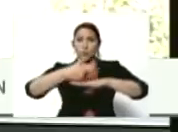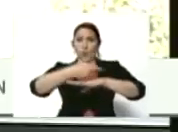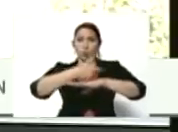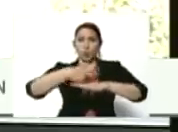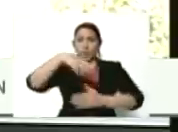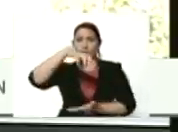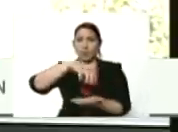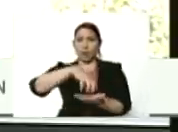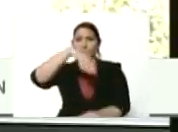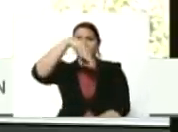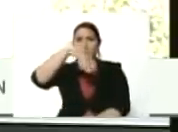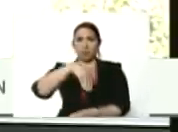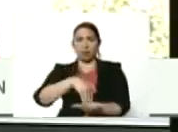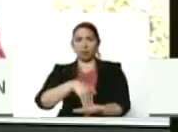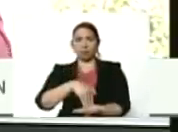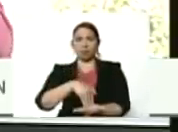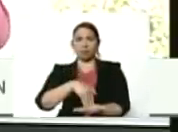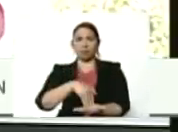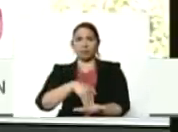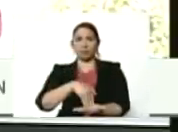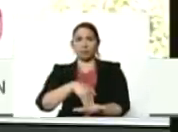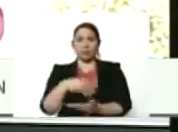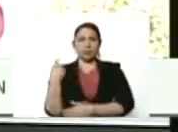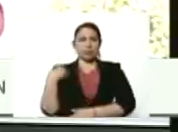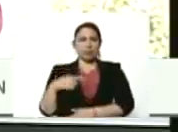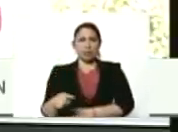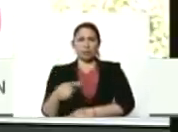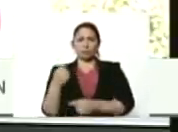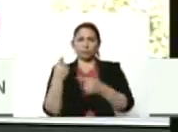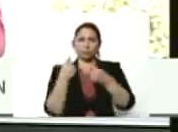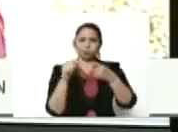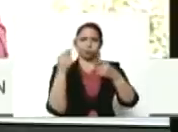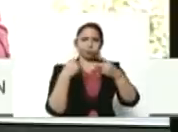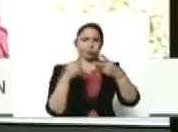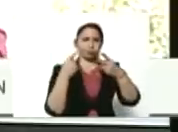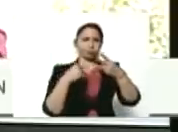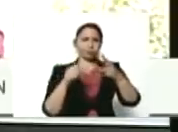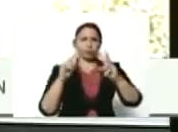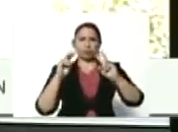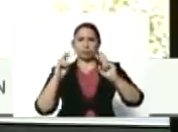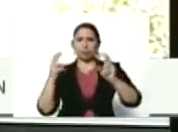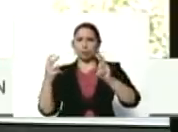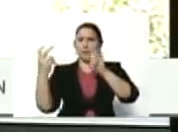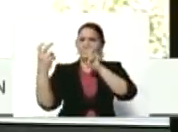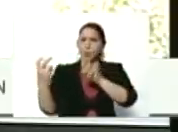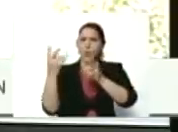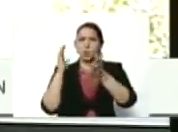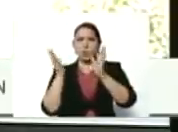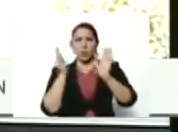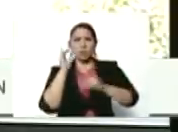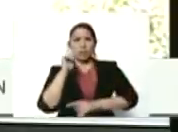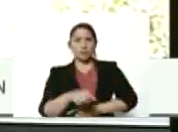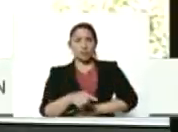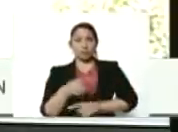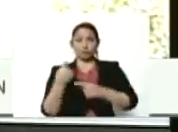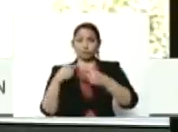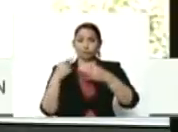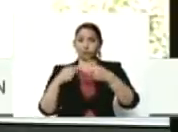estado Miranda. Tenemos varios temas como gobernador y varios temas